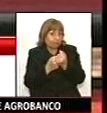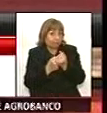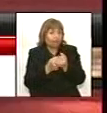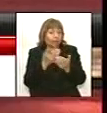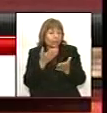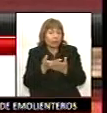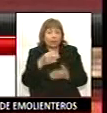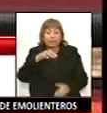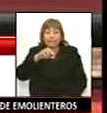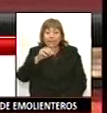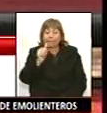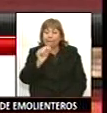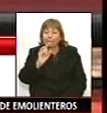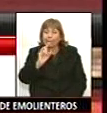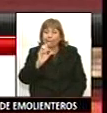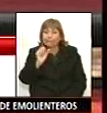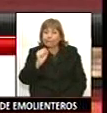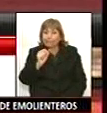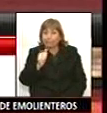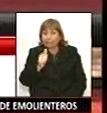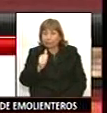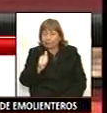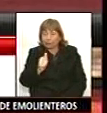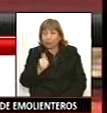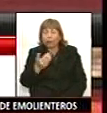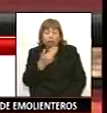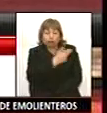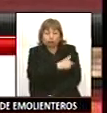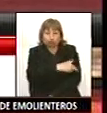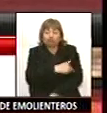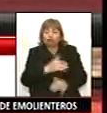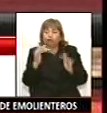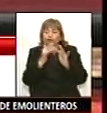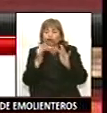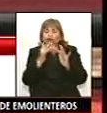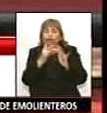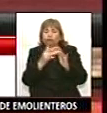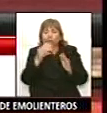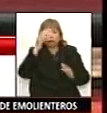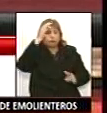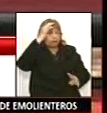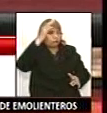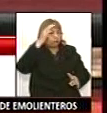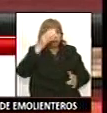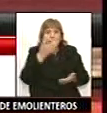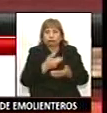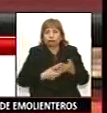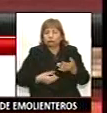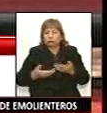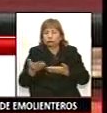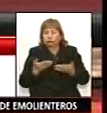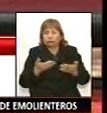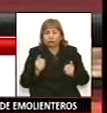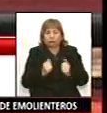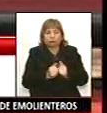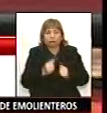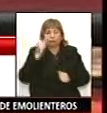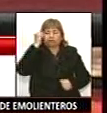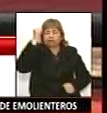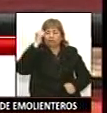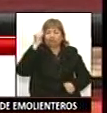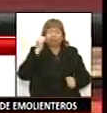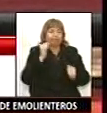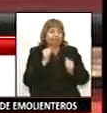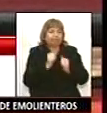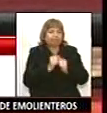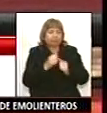de pausa y subir la categoría de los centros de salud para incrementar esa capacidad de atención, de servicio a un derecho tan fundamental como el